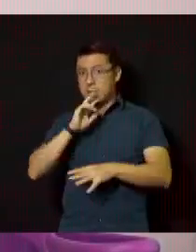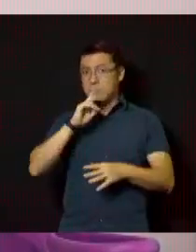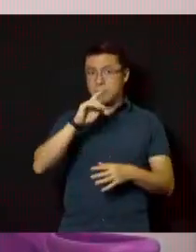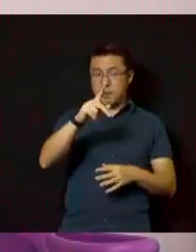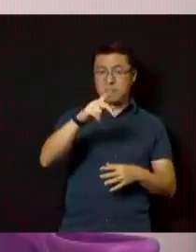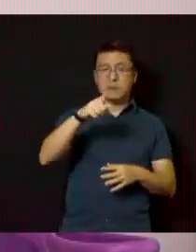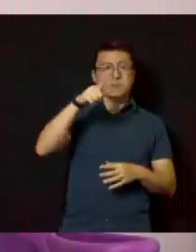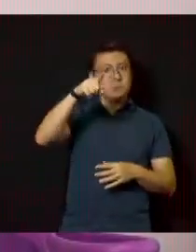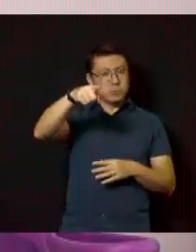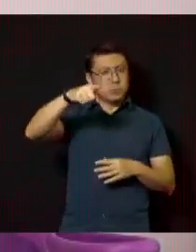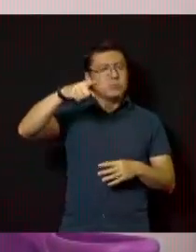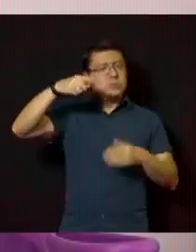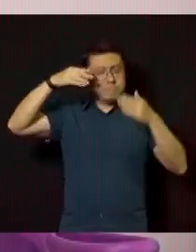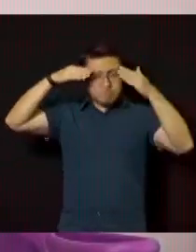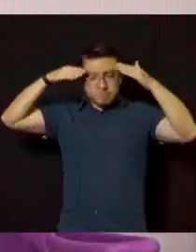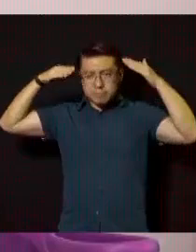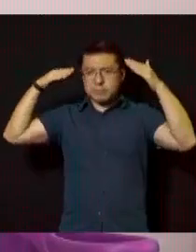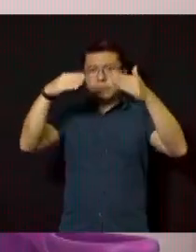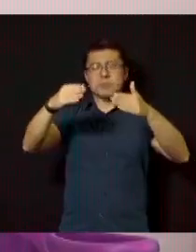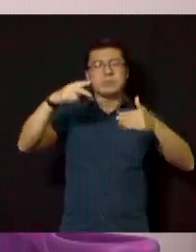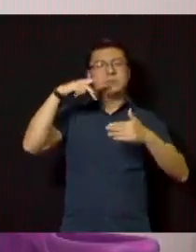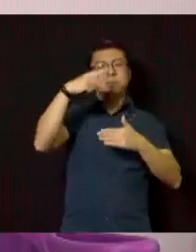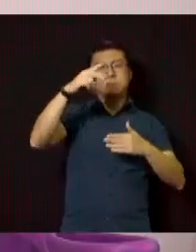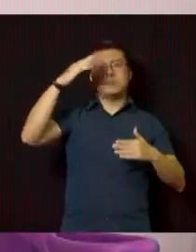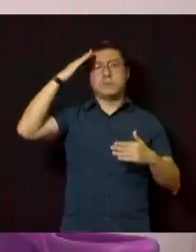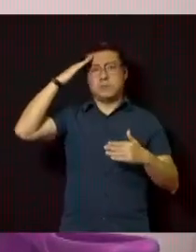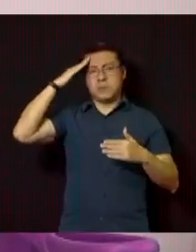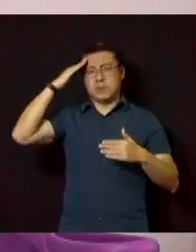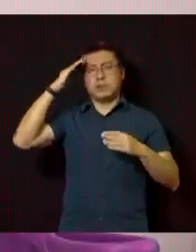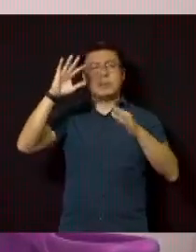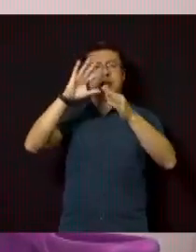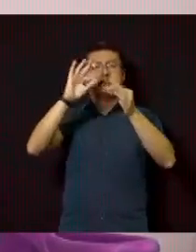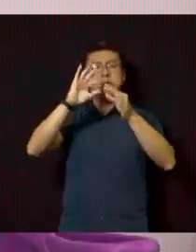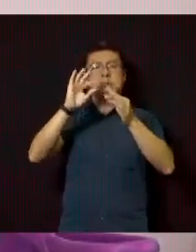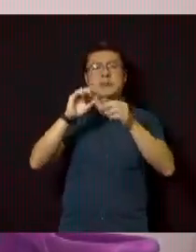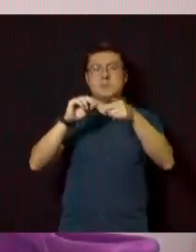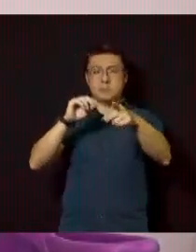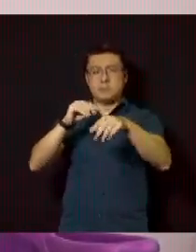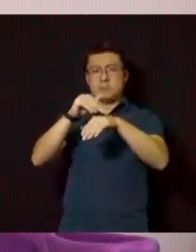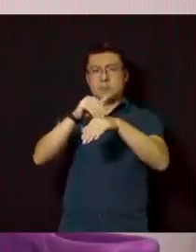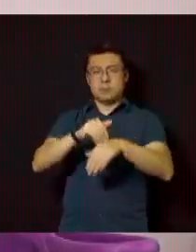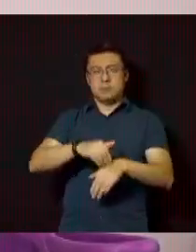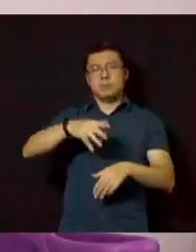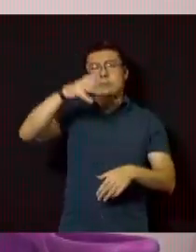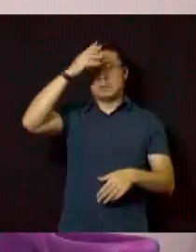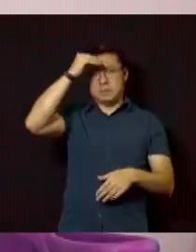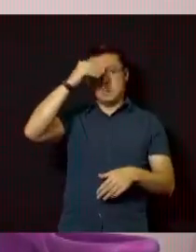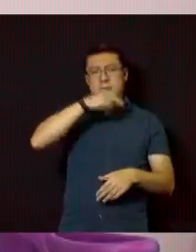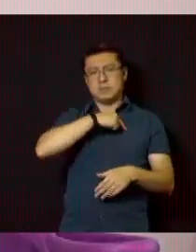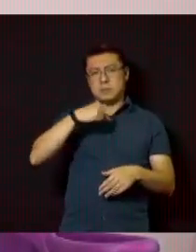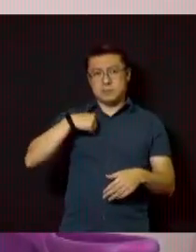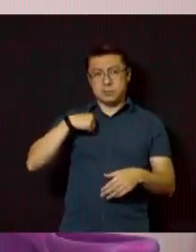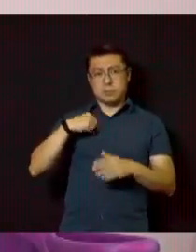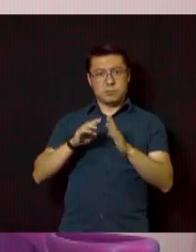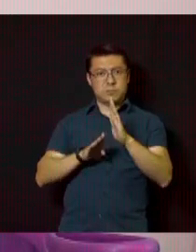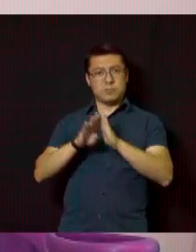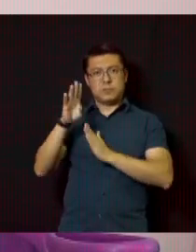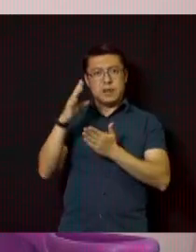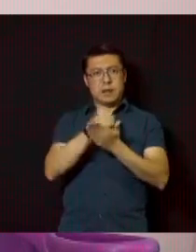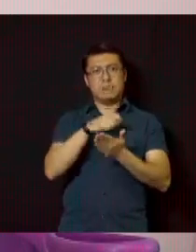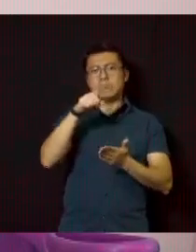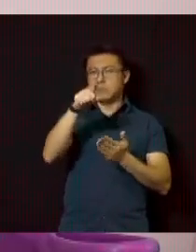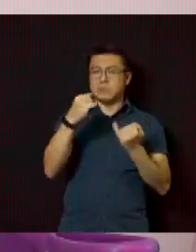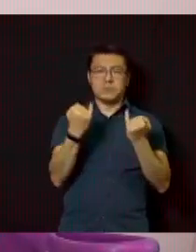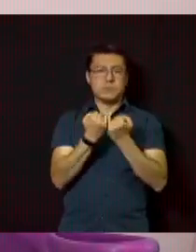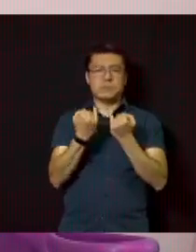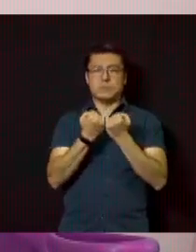hacer todo lo que tus líderes te dicen. Porque como te lo decía ahorita, la intención es que si tú creces, nosotros crecemos. Es un negocio lindísimo